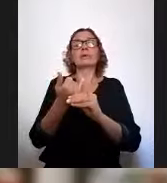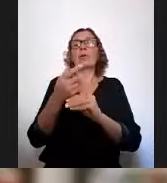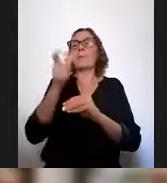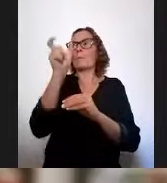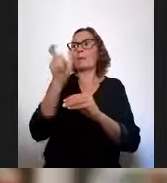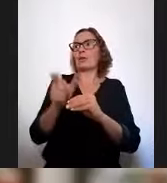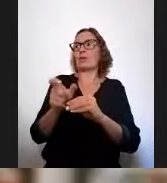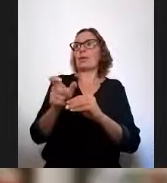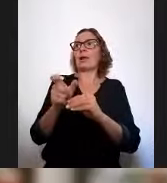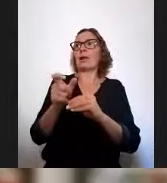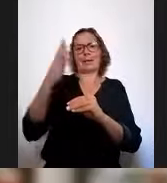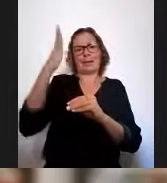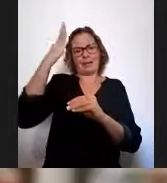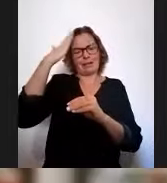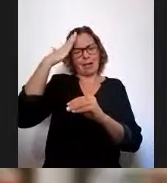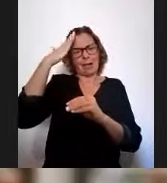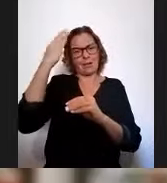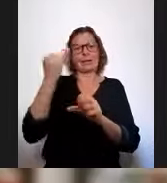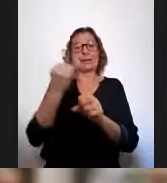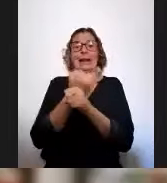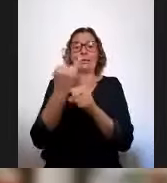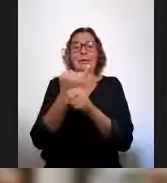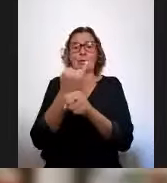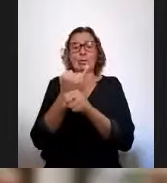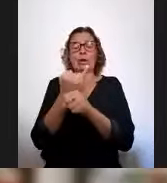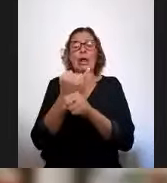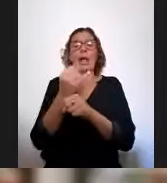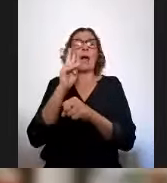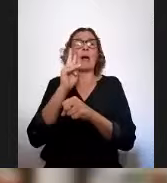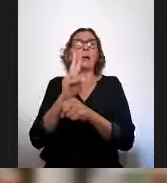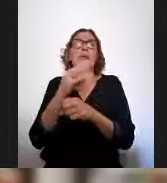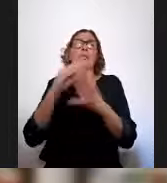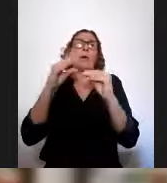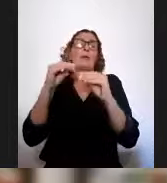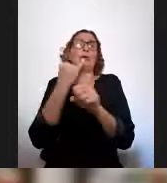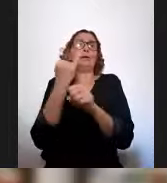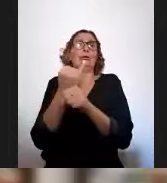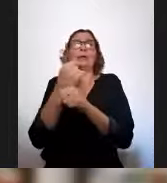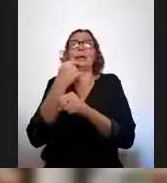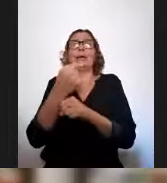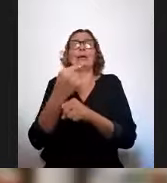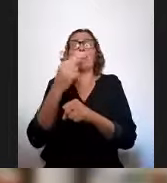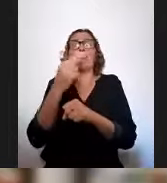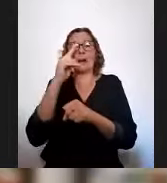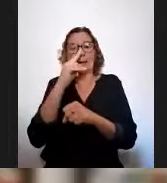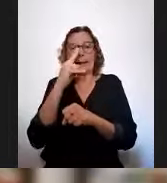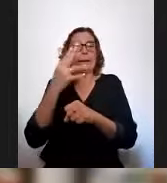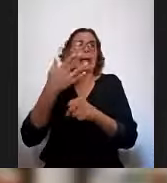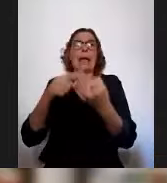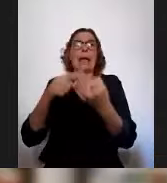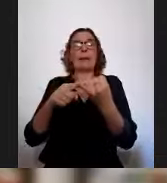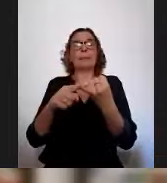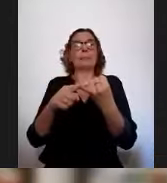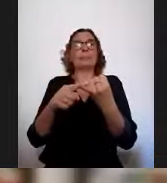referentes de la industria. A ver, cuando hablo de industria, puede ser la industria de la panadería, la industria